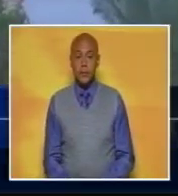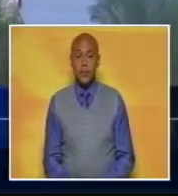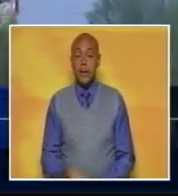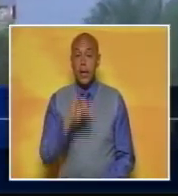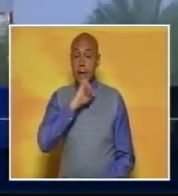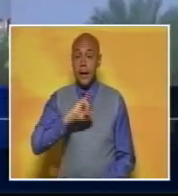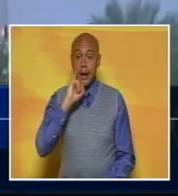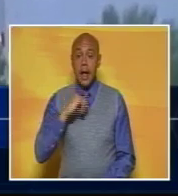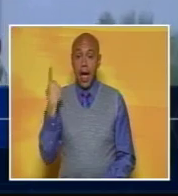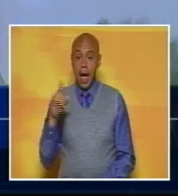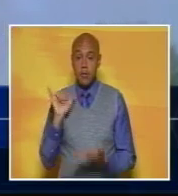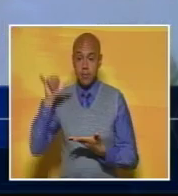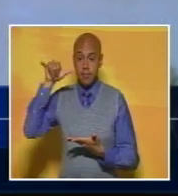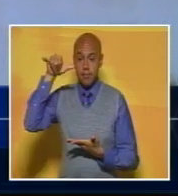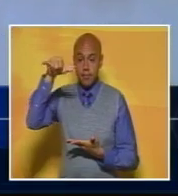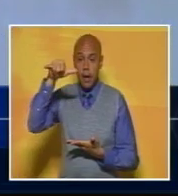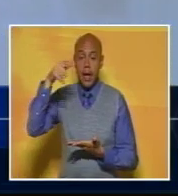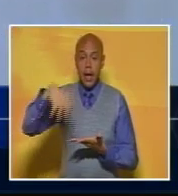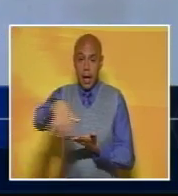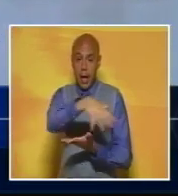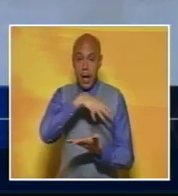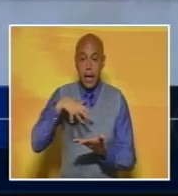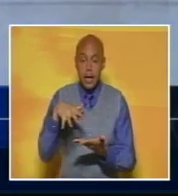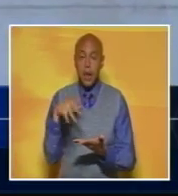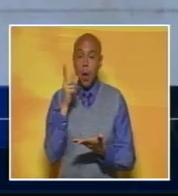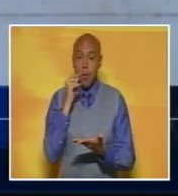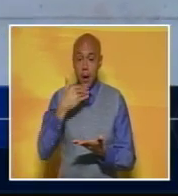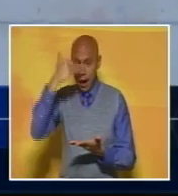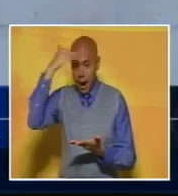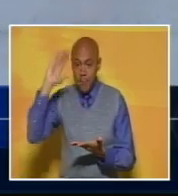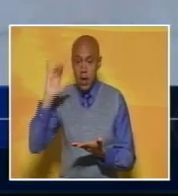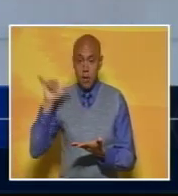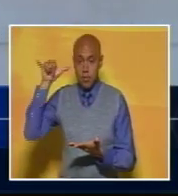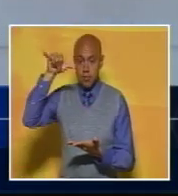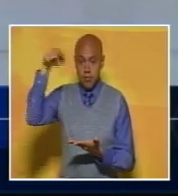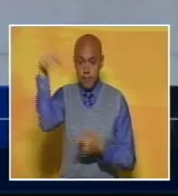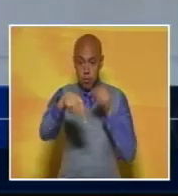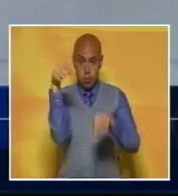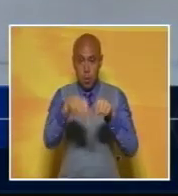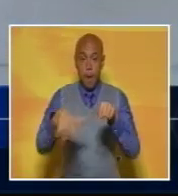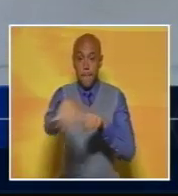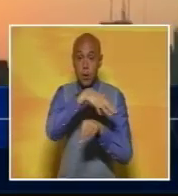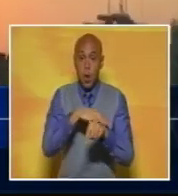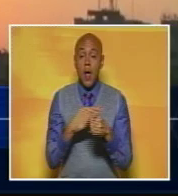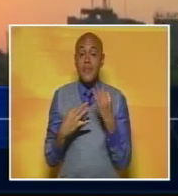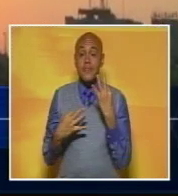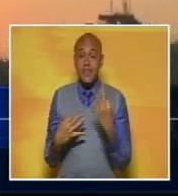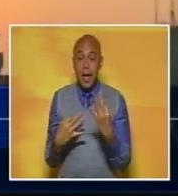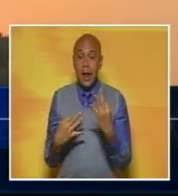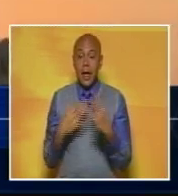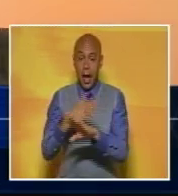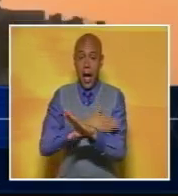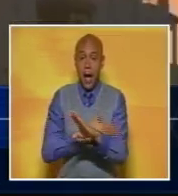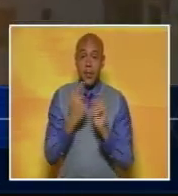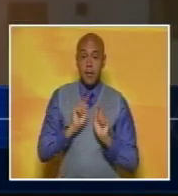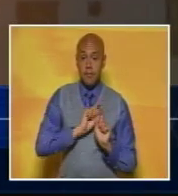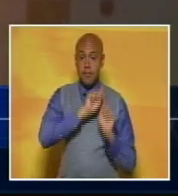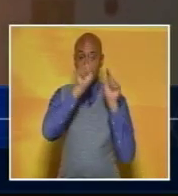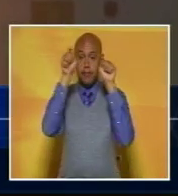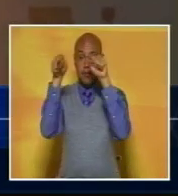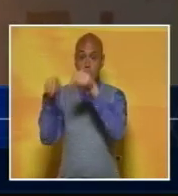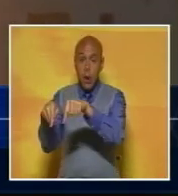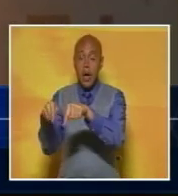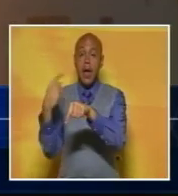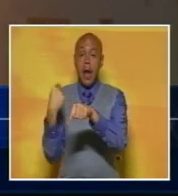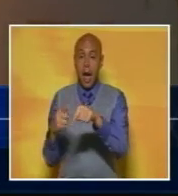Israel bombardeó objetivos militares de Hamas en Gaza en respuesta al lanzamiento de 3 cohetes desde el enclave, luego de 3